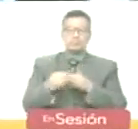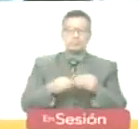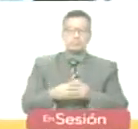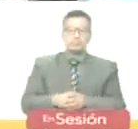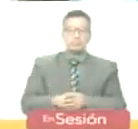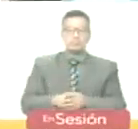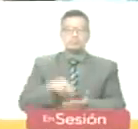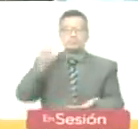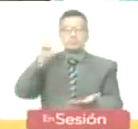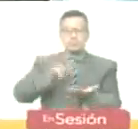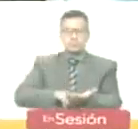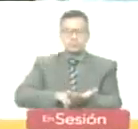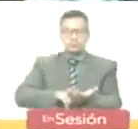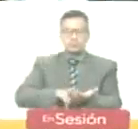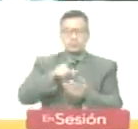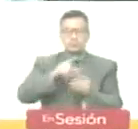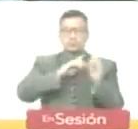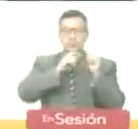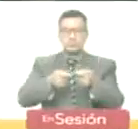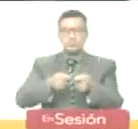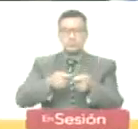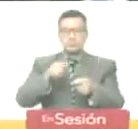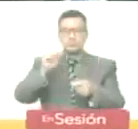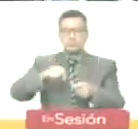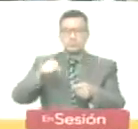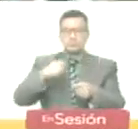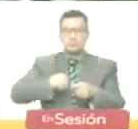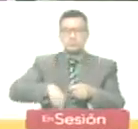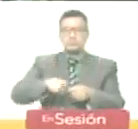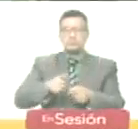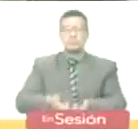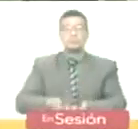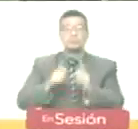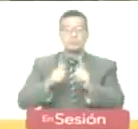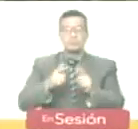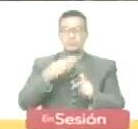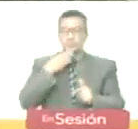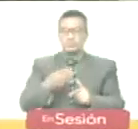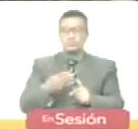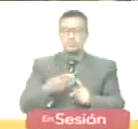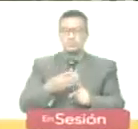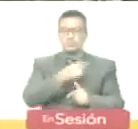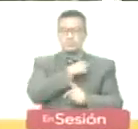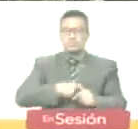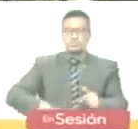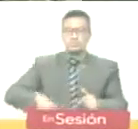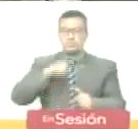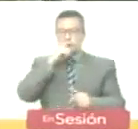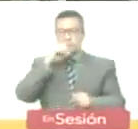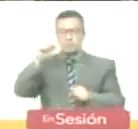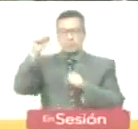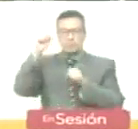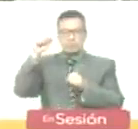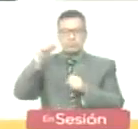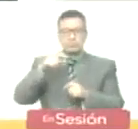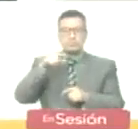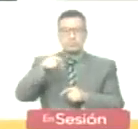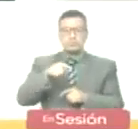Queda aprobado. Se declara aprobada entonces la autorización solicitada por el ciudadano Nicolás Maduro